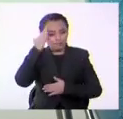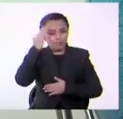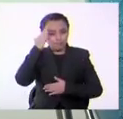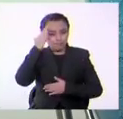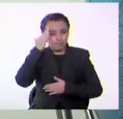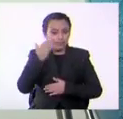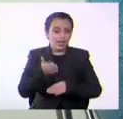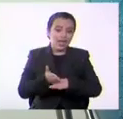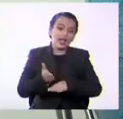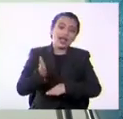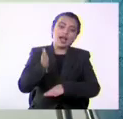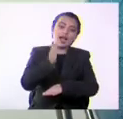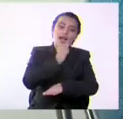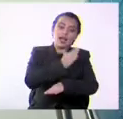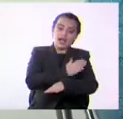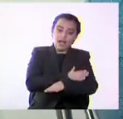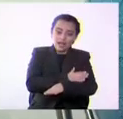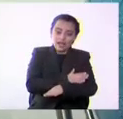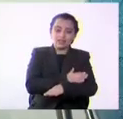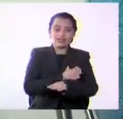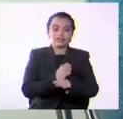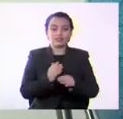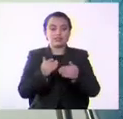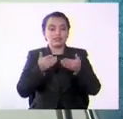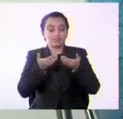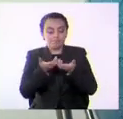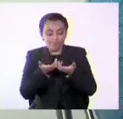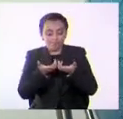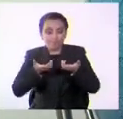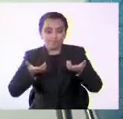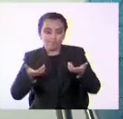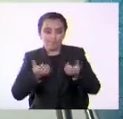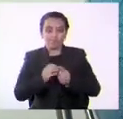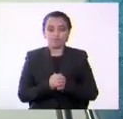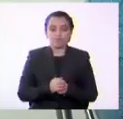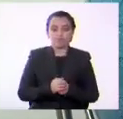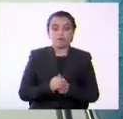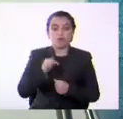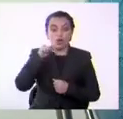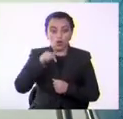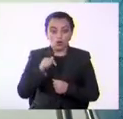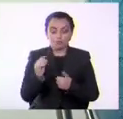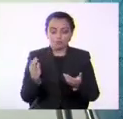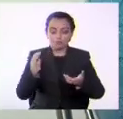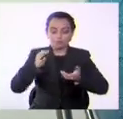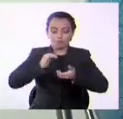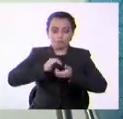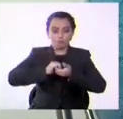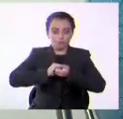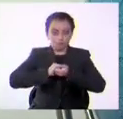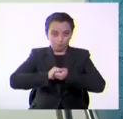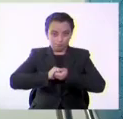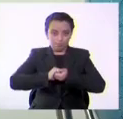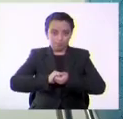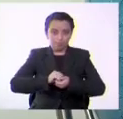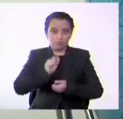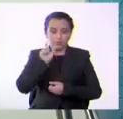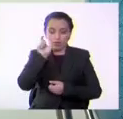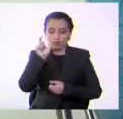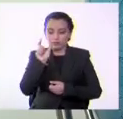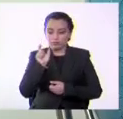abordado en clases anteriores de manera separadas, pero ahora los vamos a complementar para que también esos conceptos y